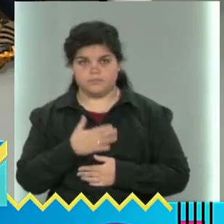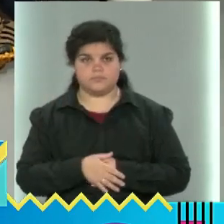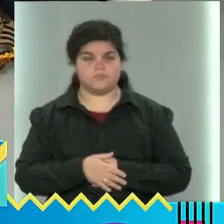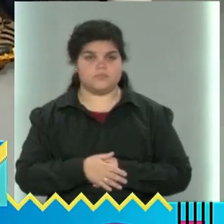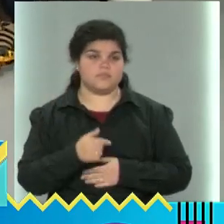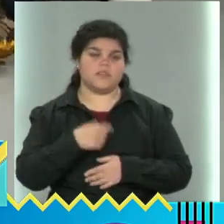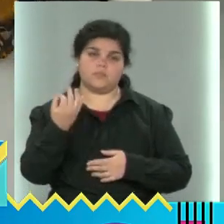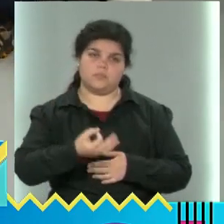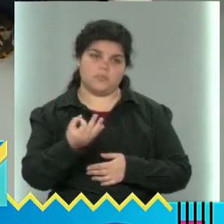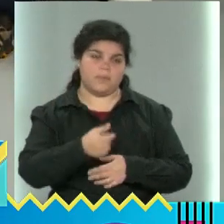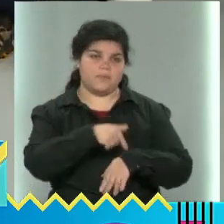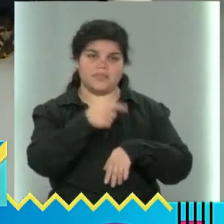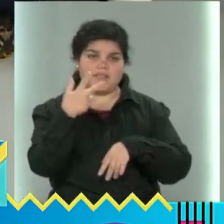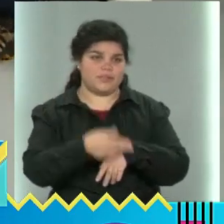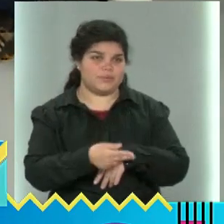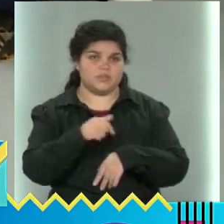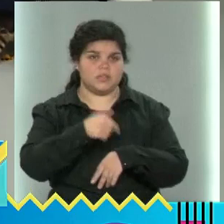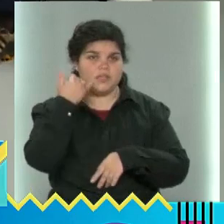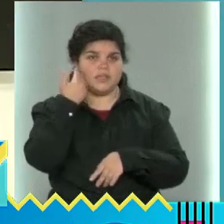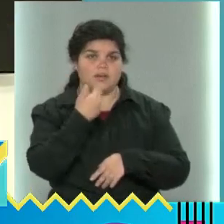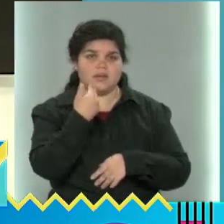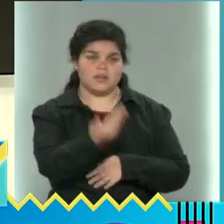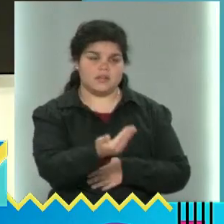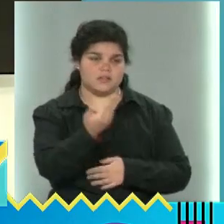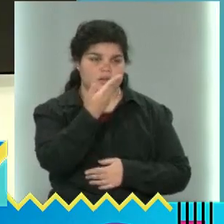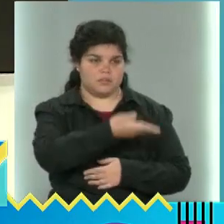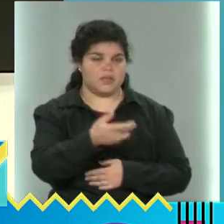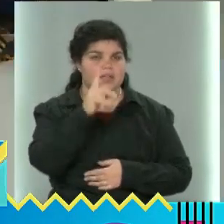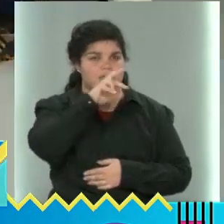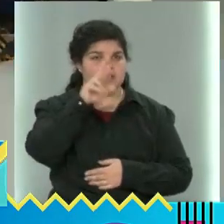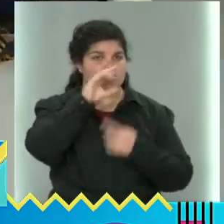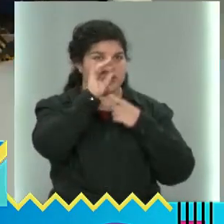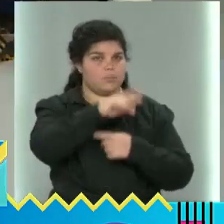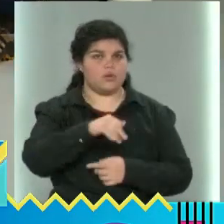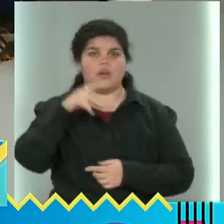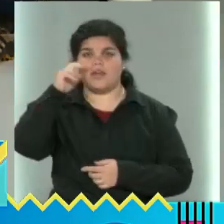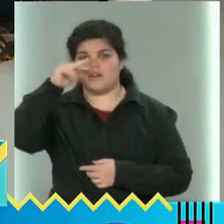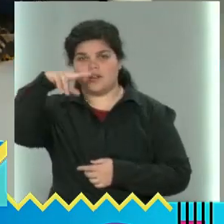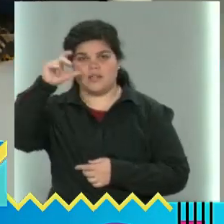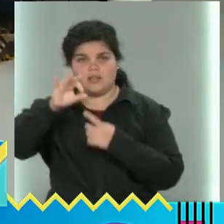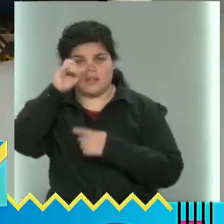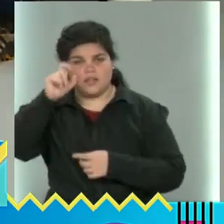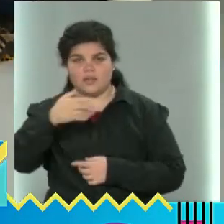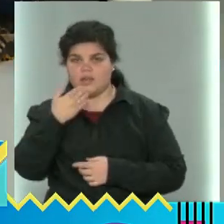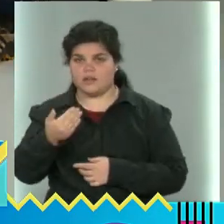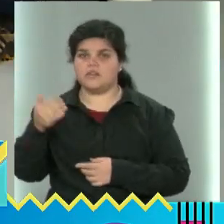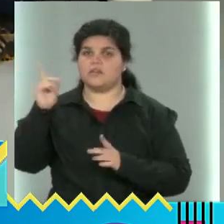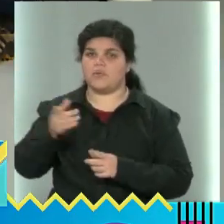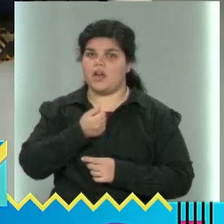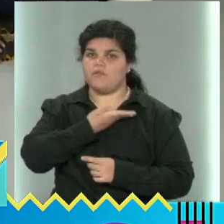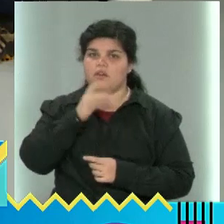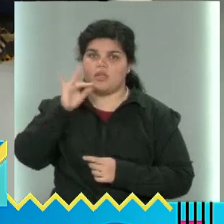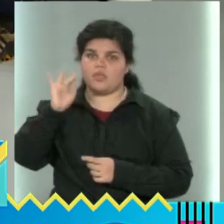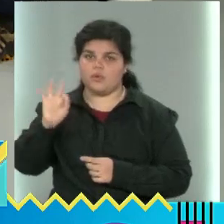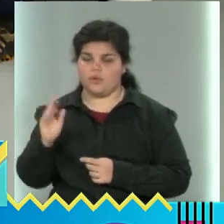más tiempo, les voy a agradecer muchísimo que hayan estado acá. Guillermo, muchas gracias. Enrique, muchísimas gracias por haber estado presente. Alfredo, muchísimas gracias también por